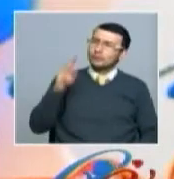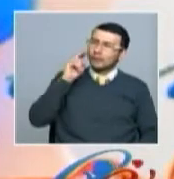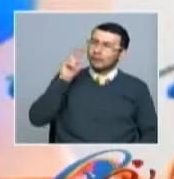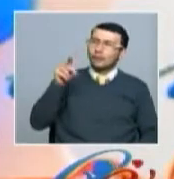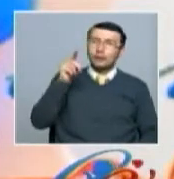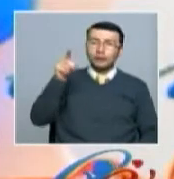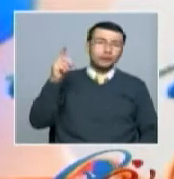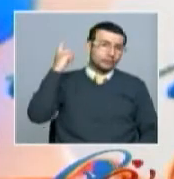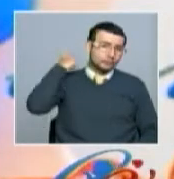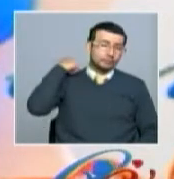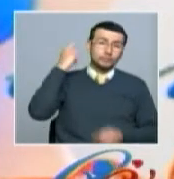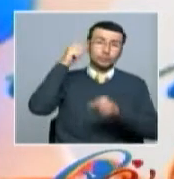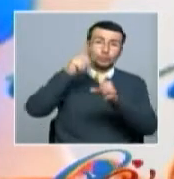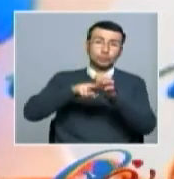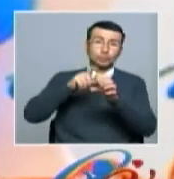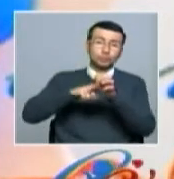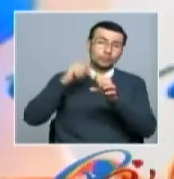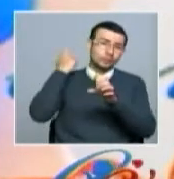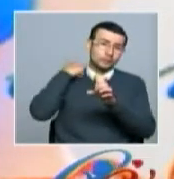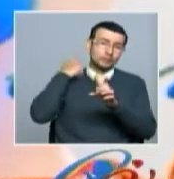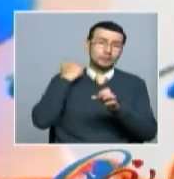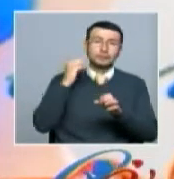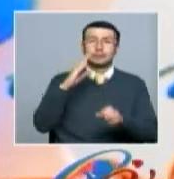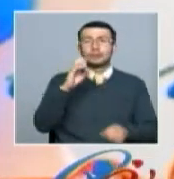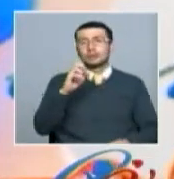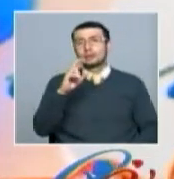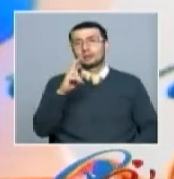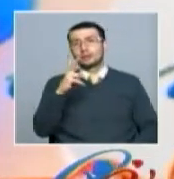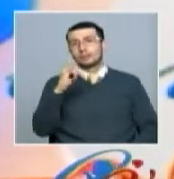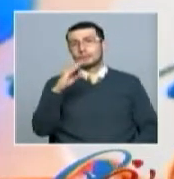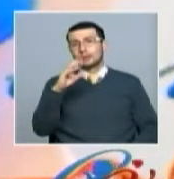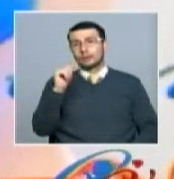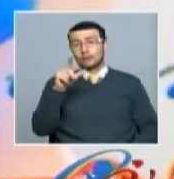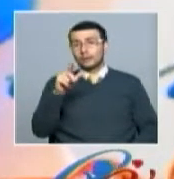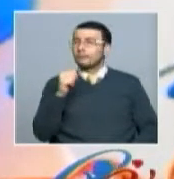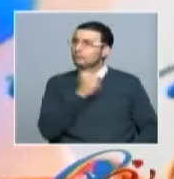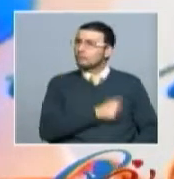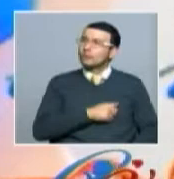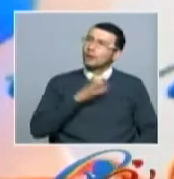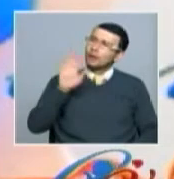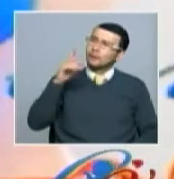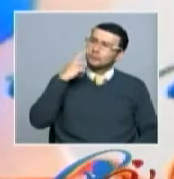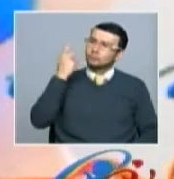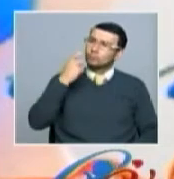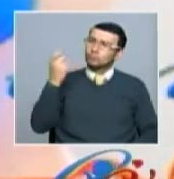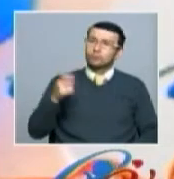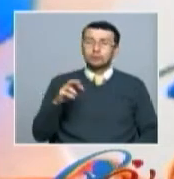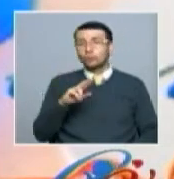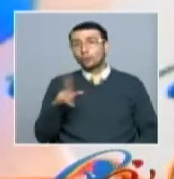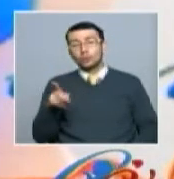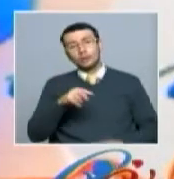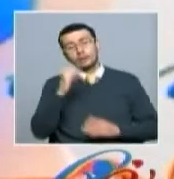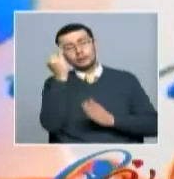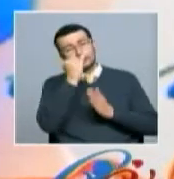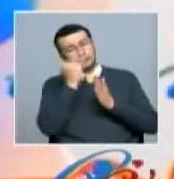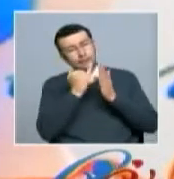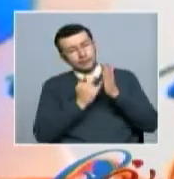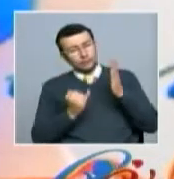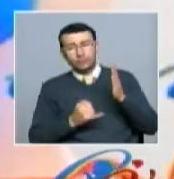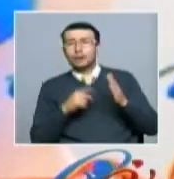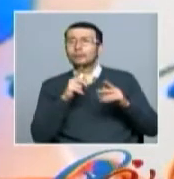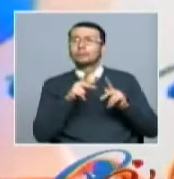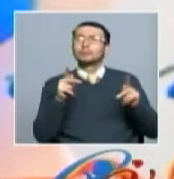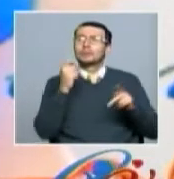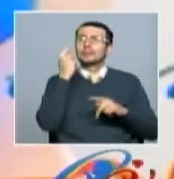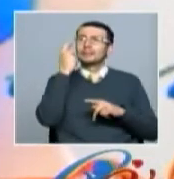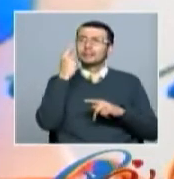la columna cervical. Ahorita lo vamos a Lina, si nos lo buscan un esquema en dibujo, para que la gente